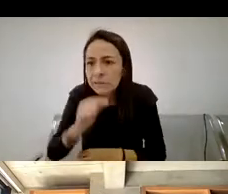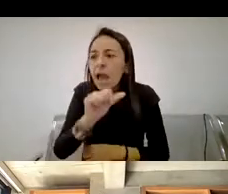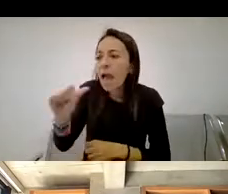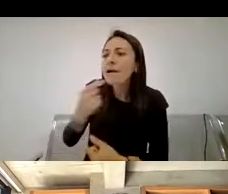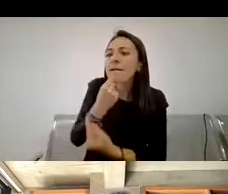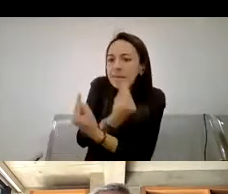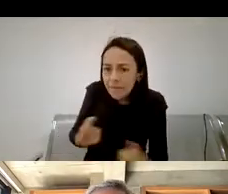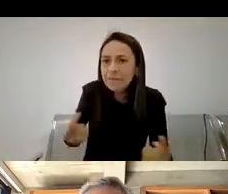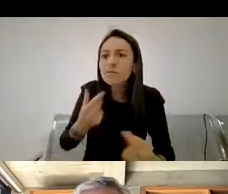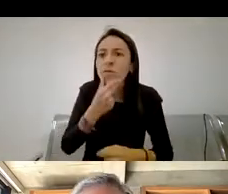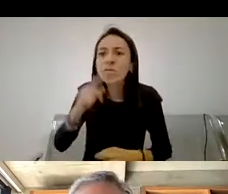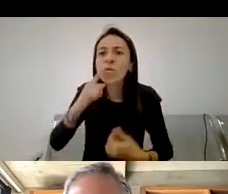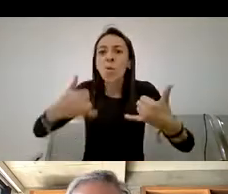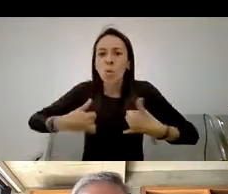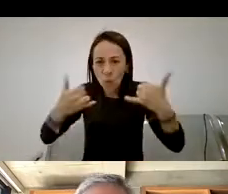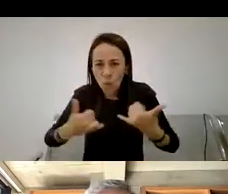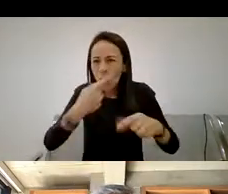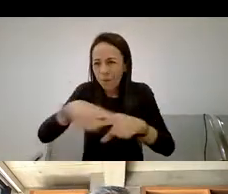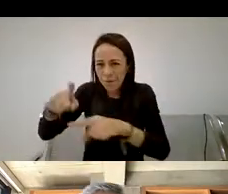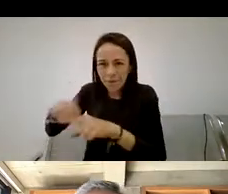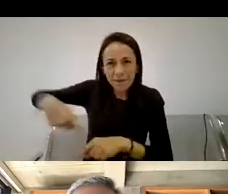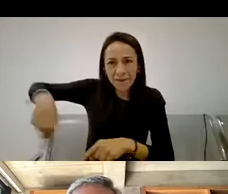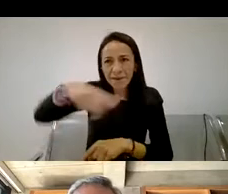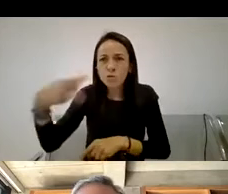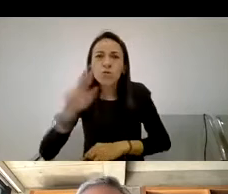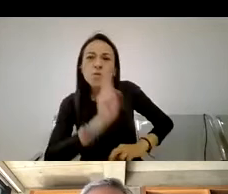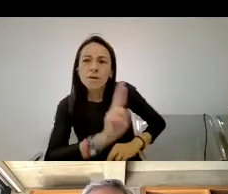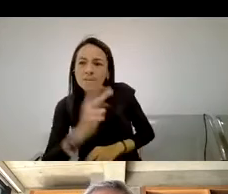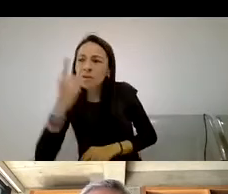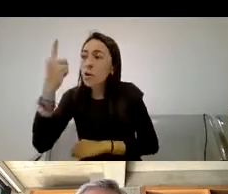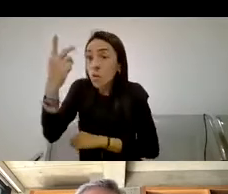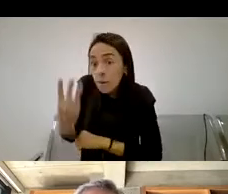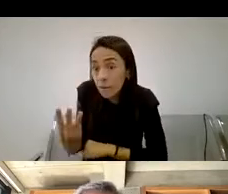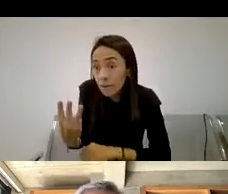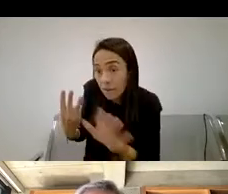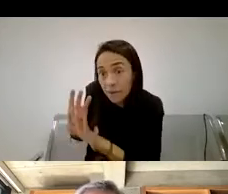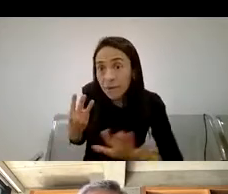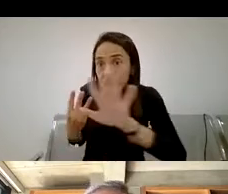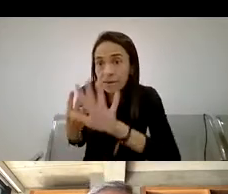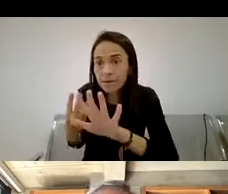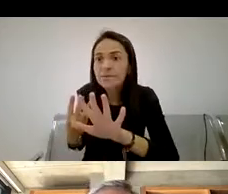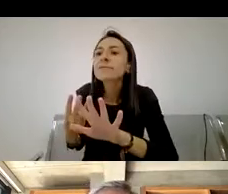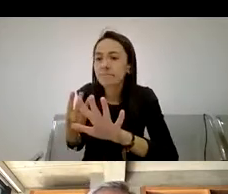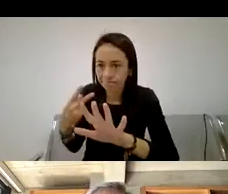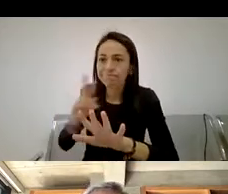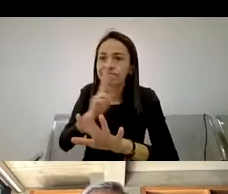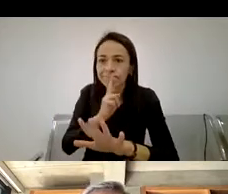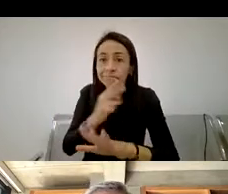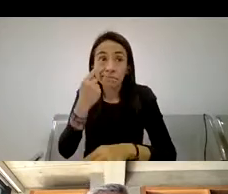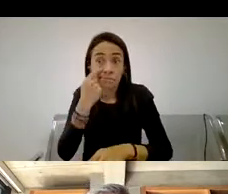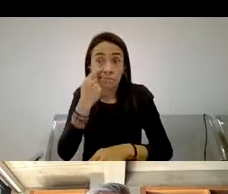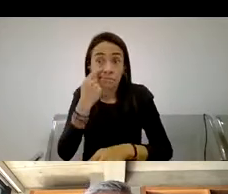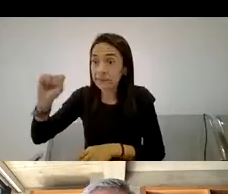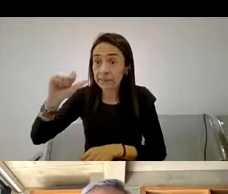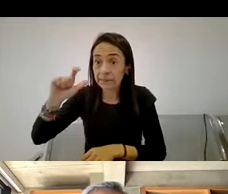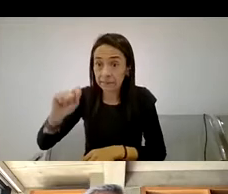que contestaron la encuesta, y cuando hablamos del conjunto del SAT, de todas las donatarias autorizadas